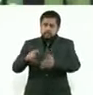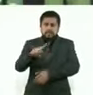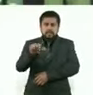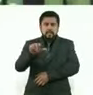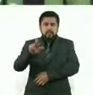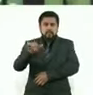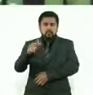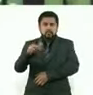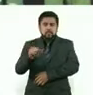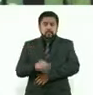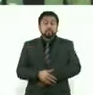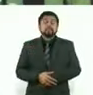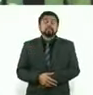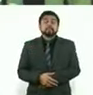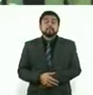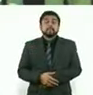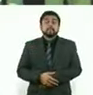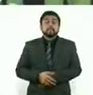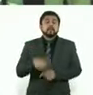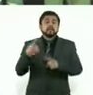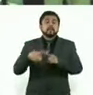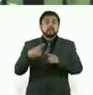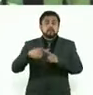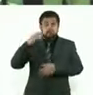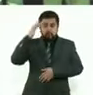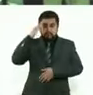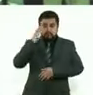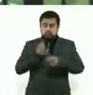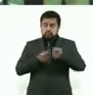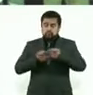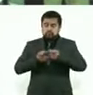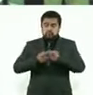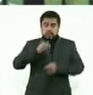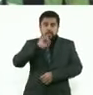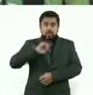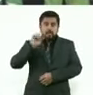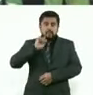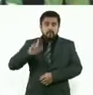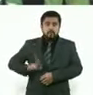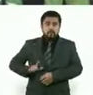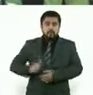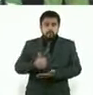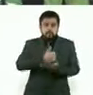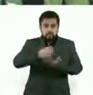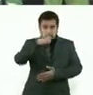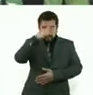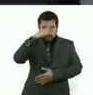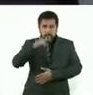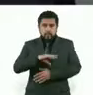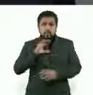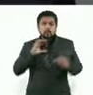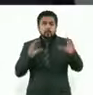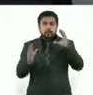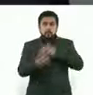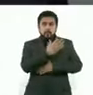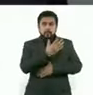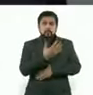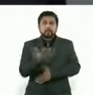Preside este recorrido de supervisión la jefa de gobierno de la Ciudad de México, doctora Claudia Sheinbaum Pardo.